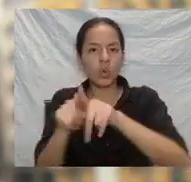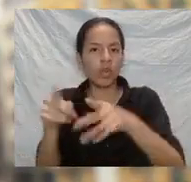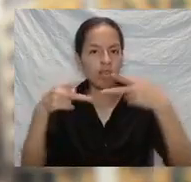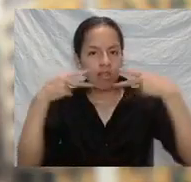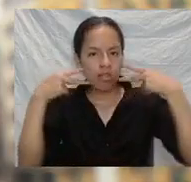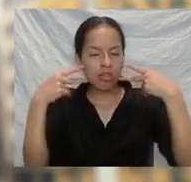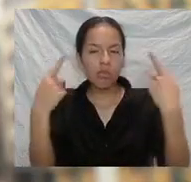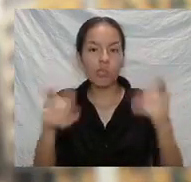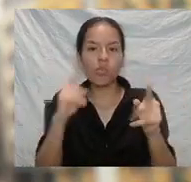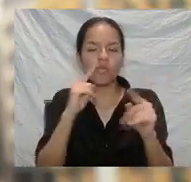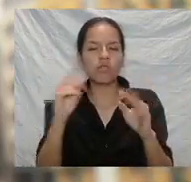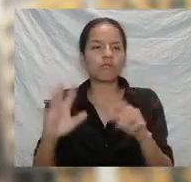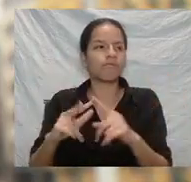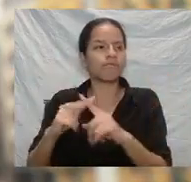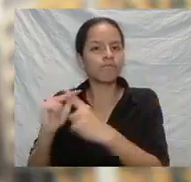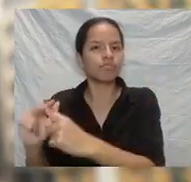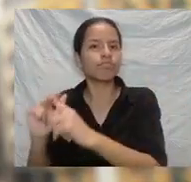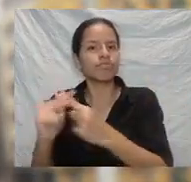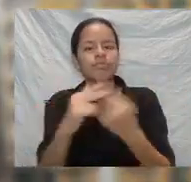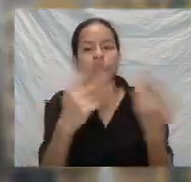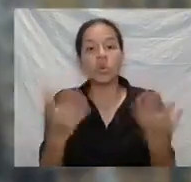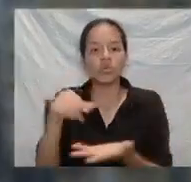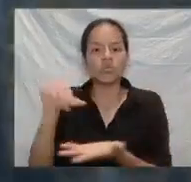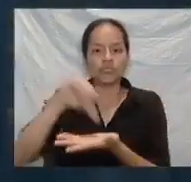otros distritos vamos con la nota